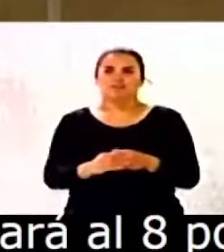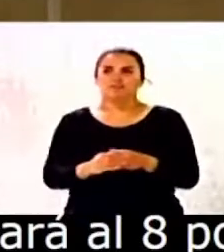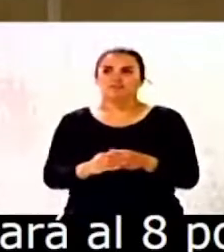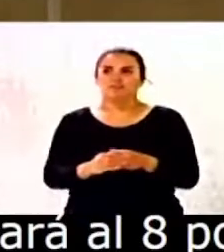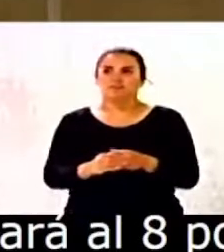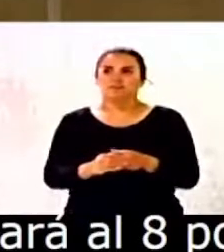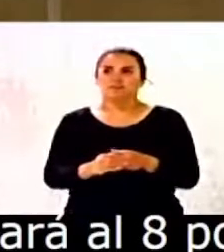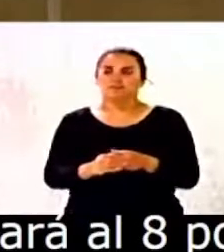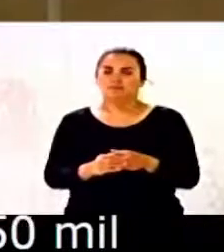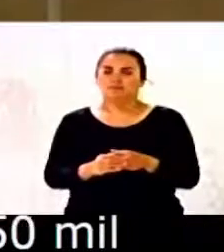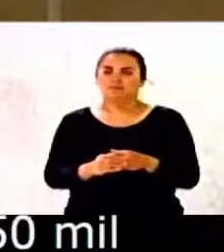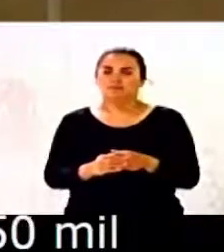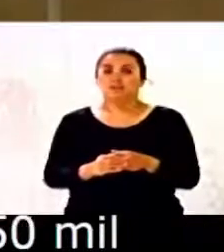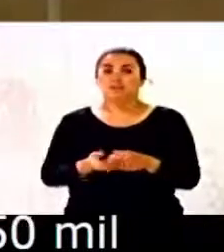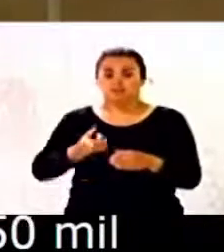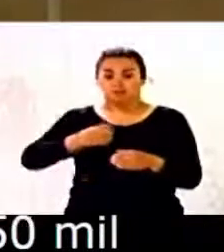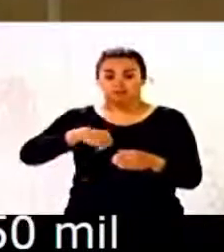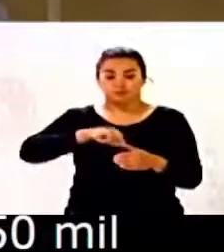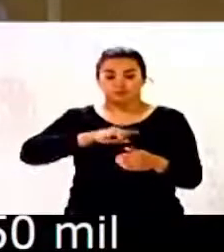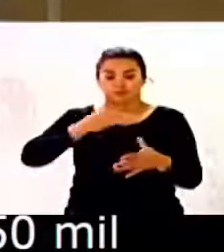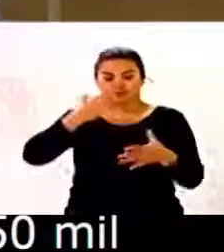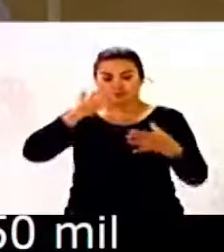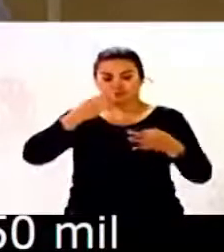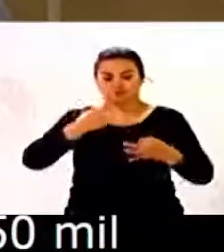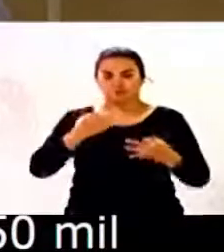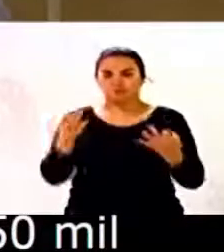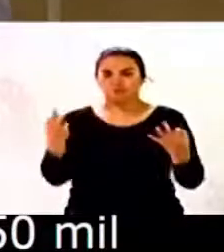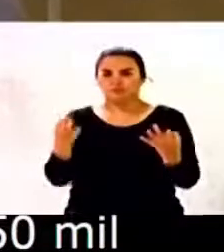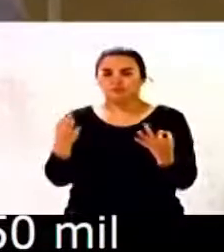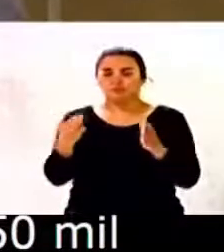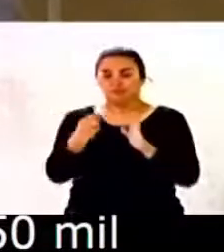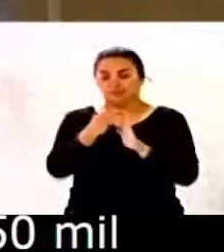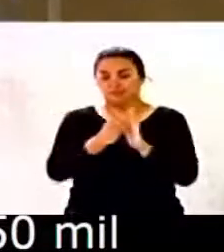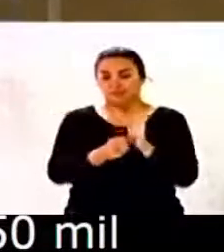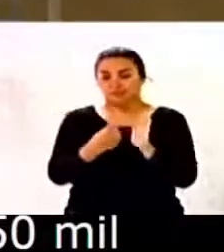cuales nosotros creemos que esta medida